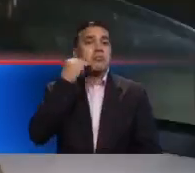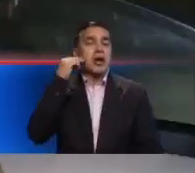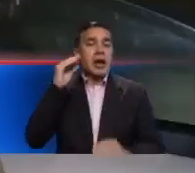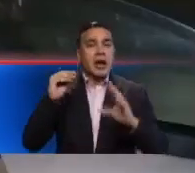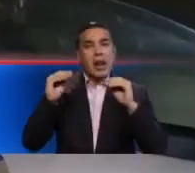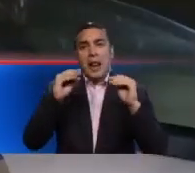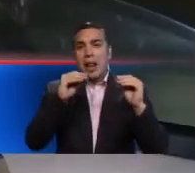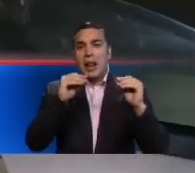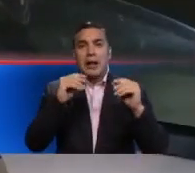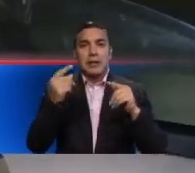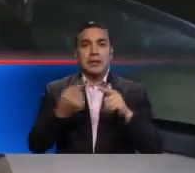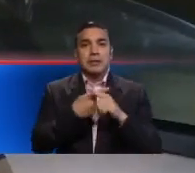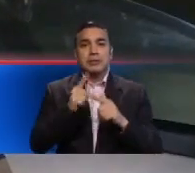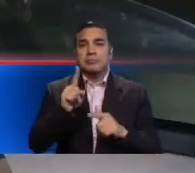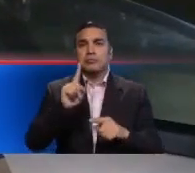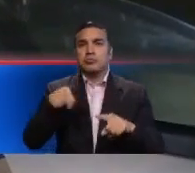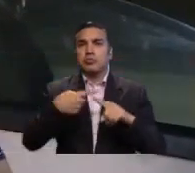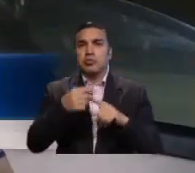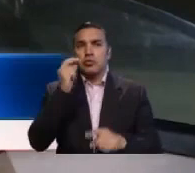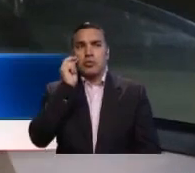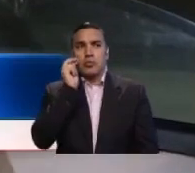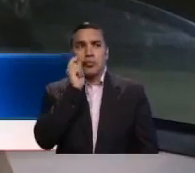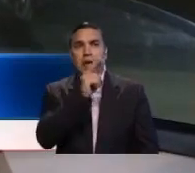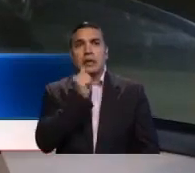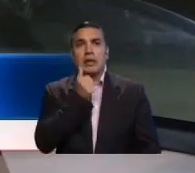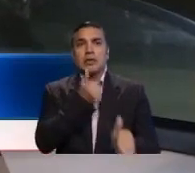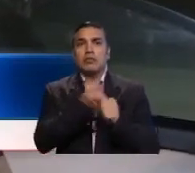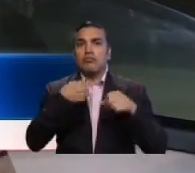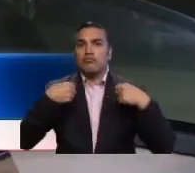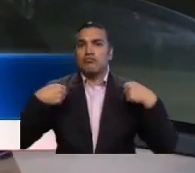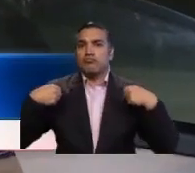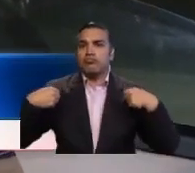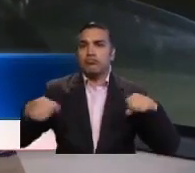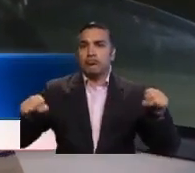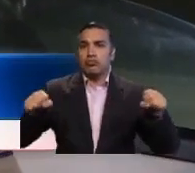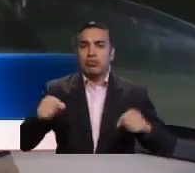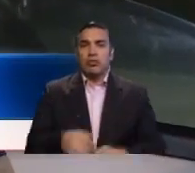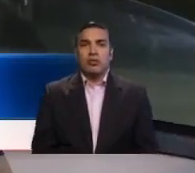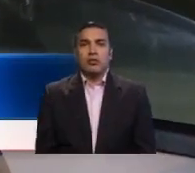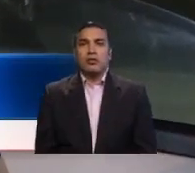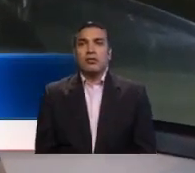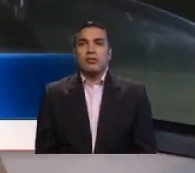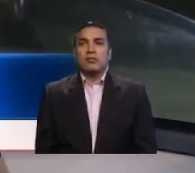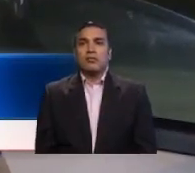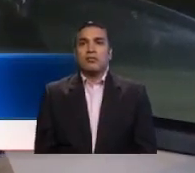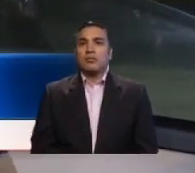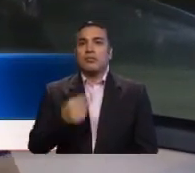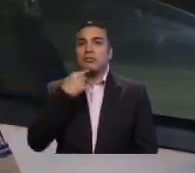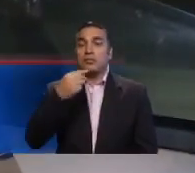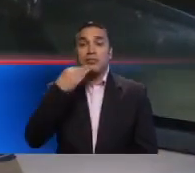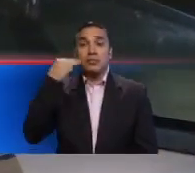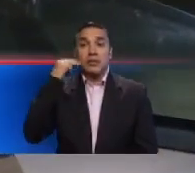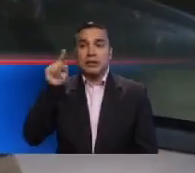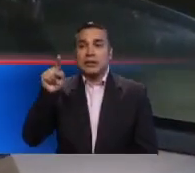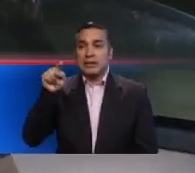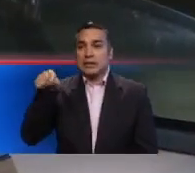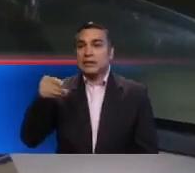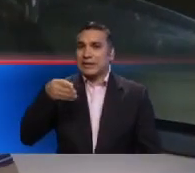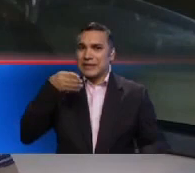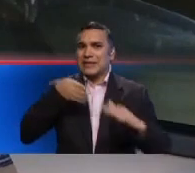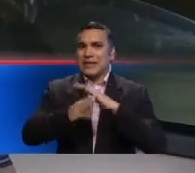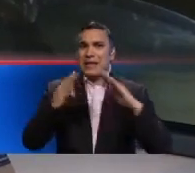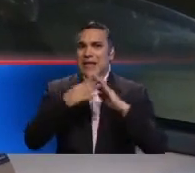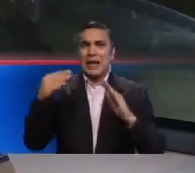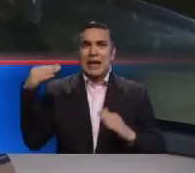en estas circunstancias observa que se acercaba una motocicleta y le dice a su madre que ingresé